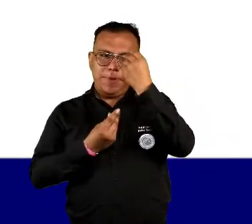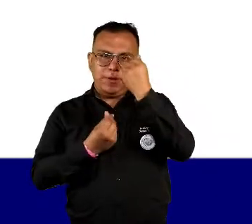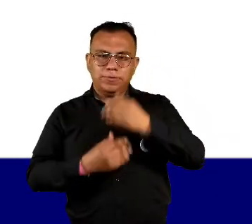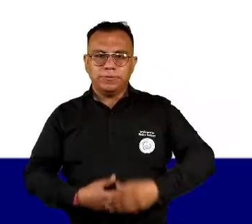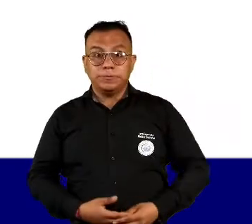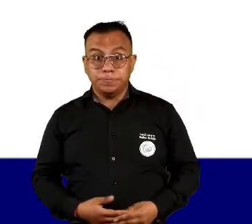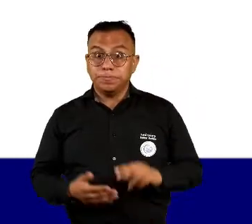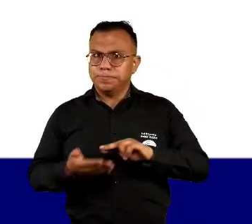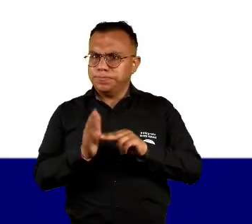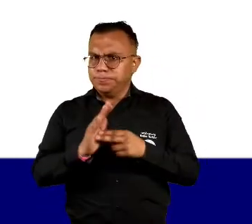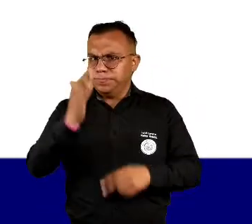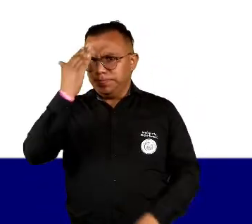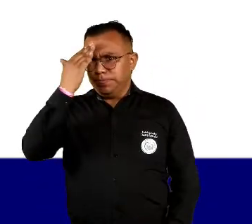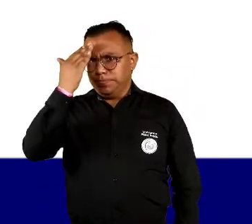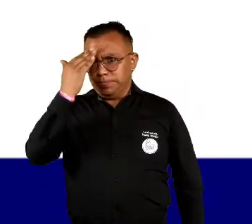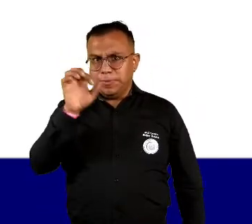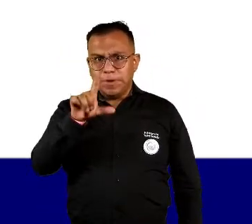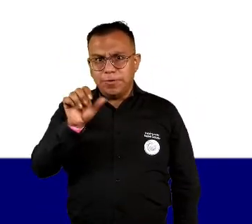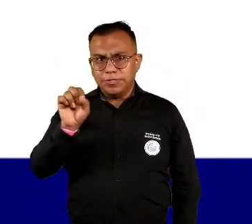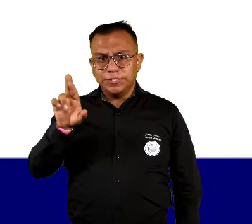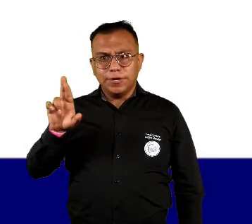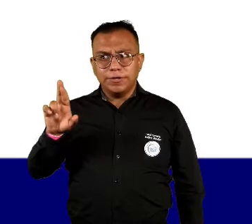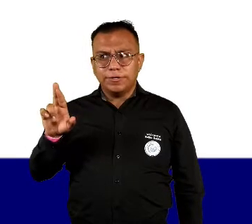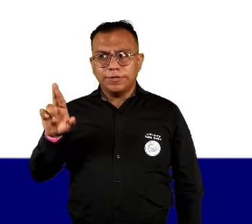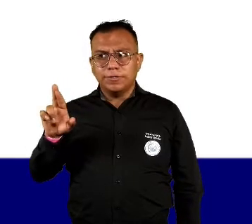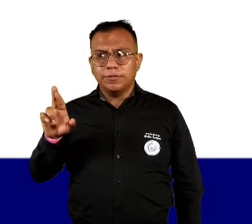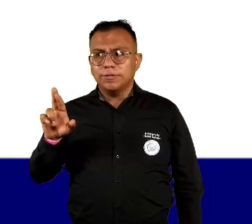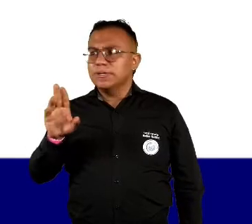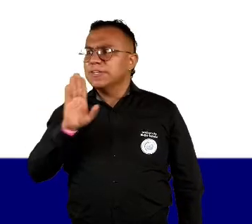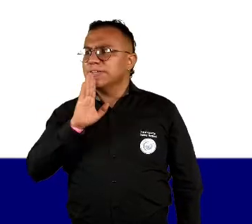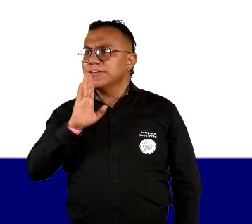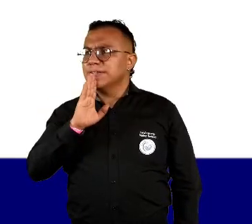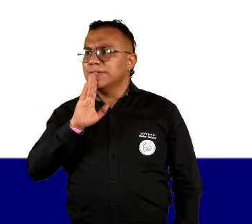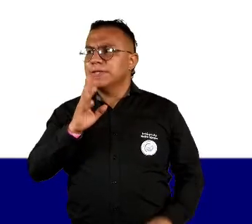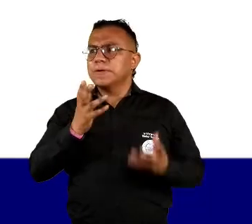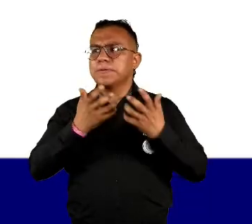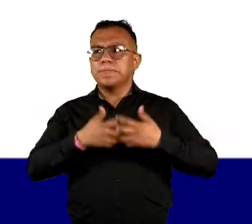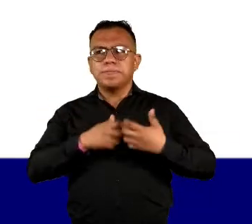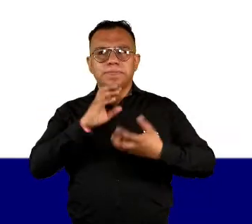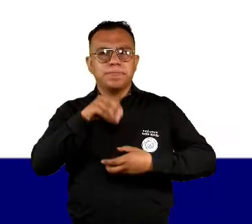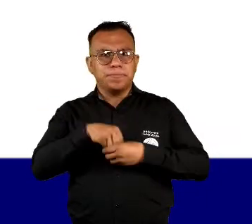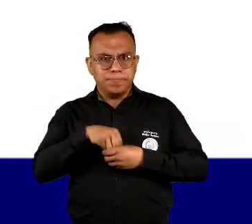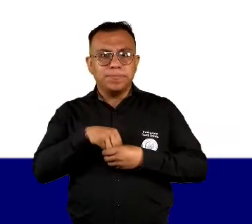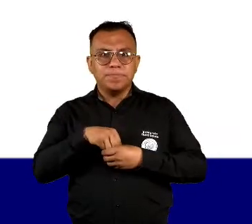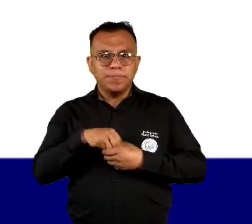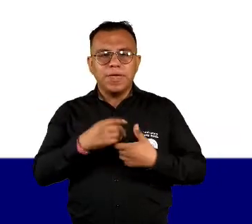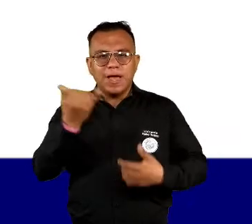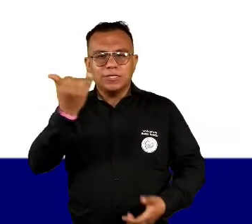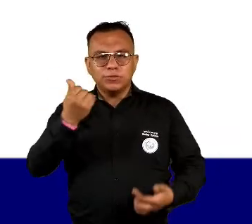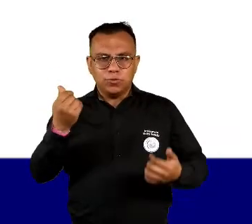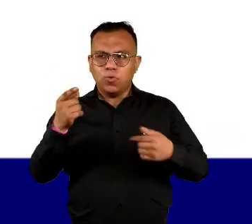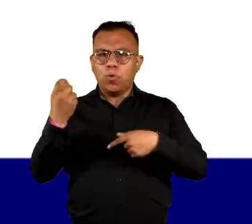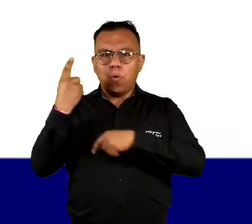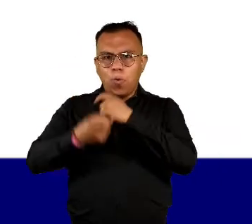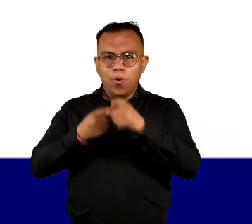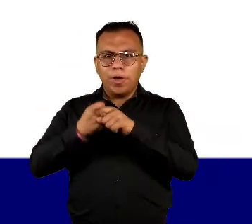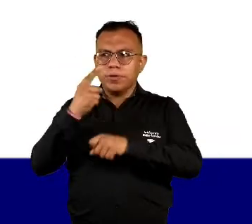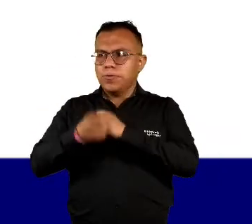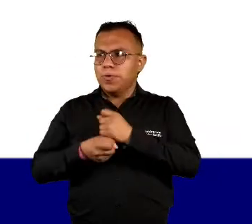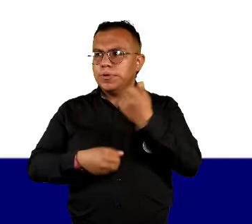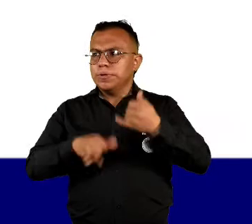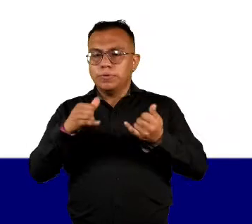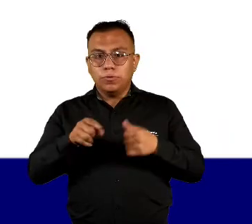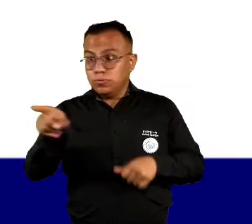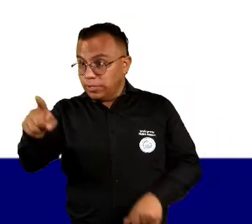hay que saber que es un publisher quiere quienes tiene empresa o tiene una o ya está hace unos años en la industria videojuegos